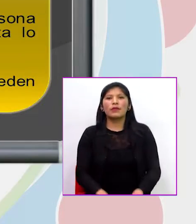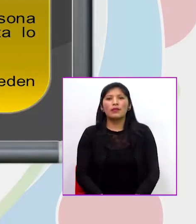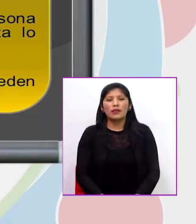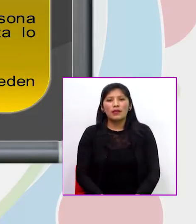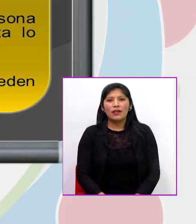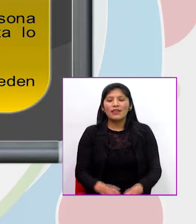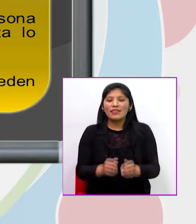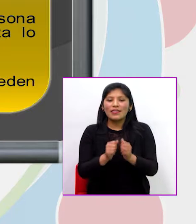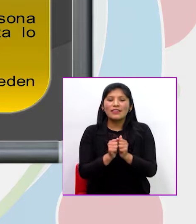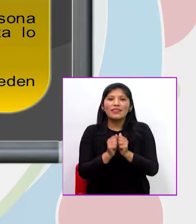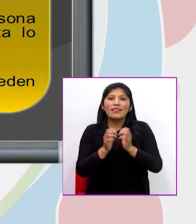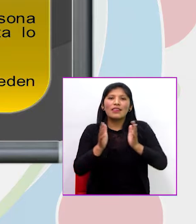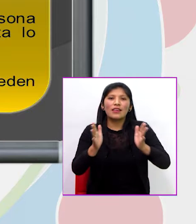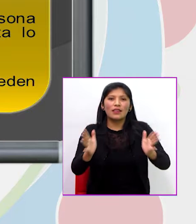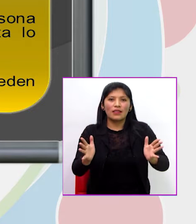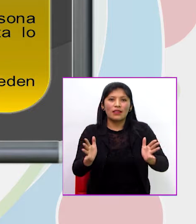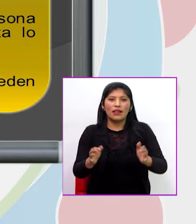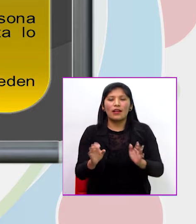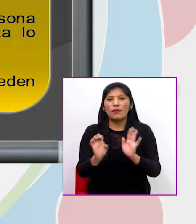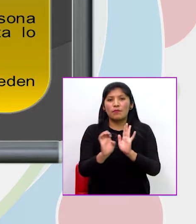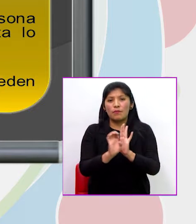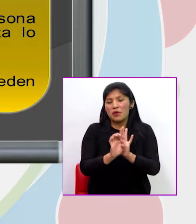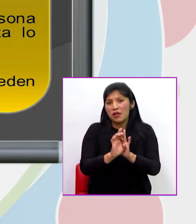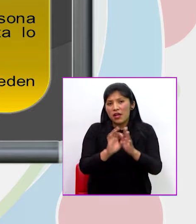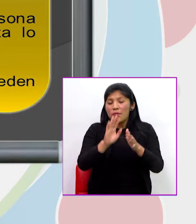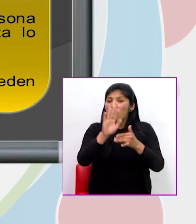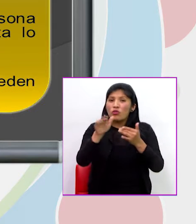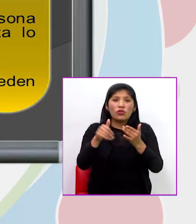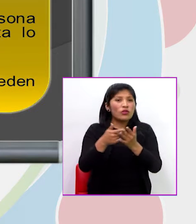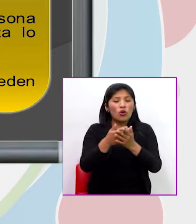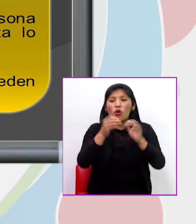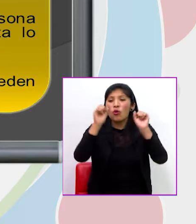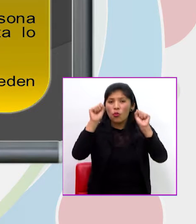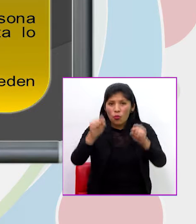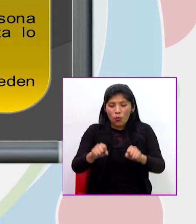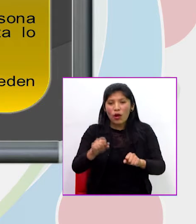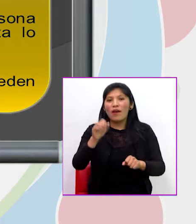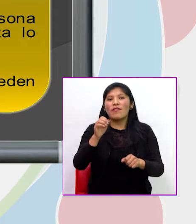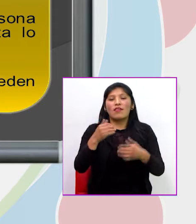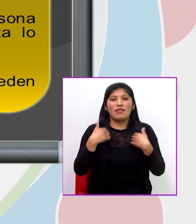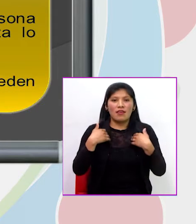son generales. Es decir, que es válido para todos, sin